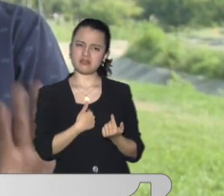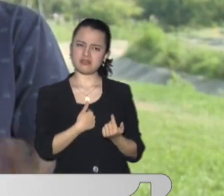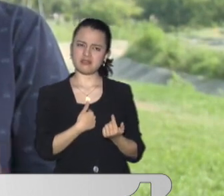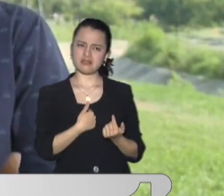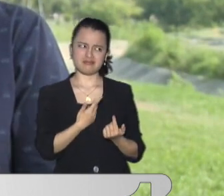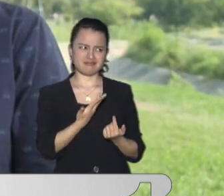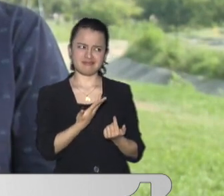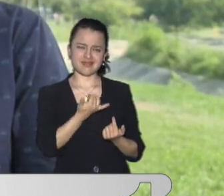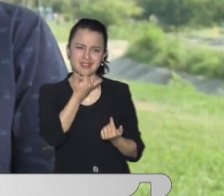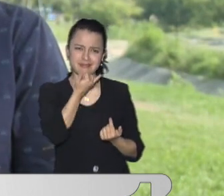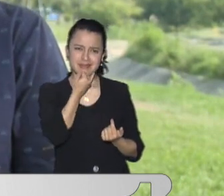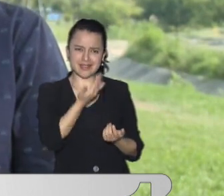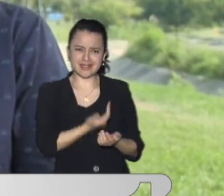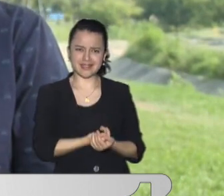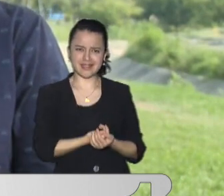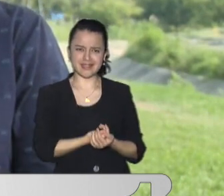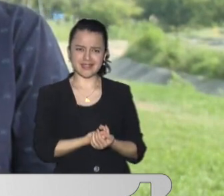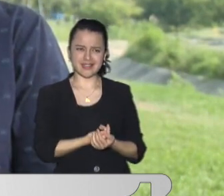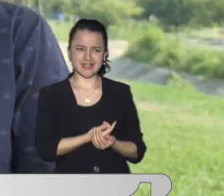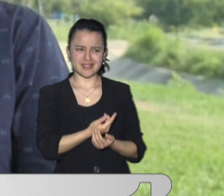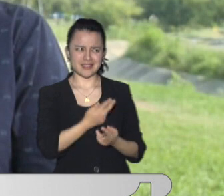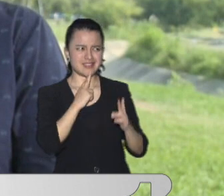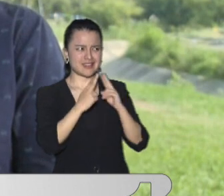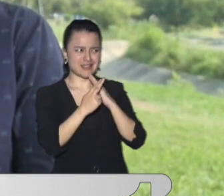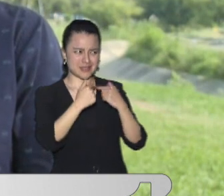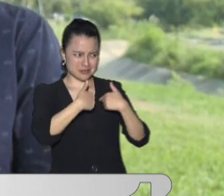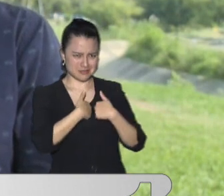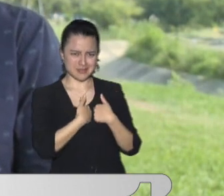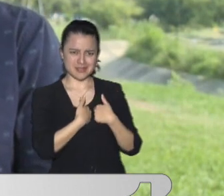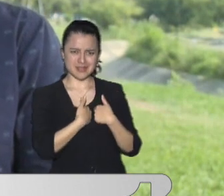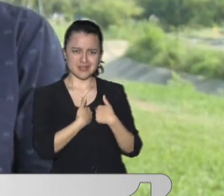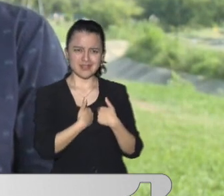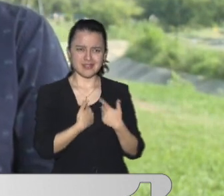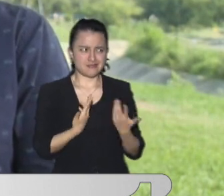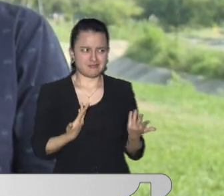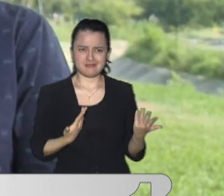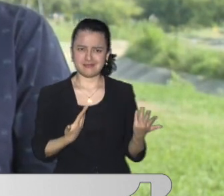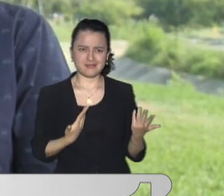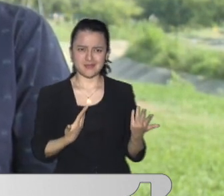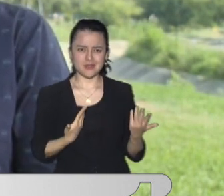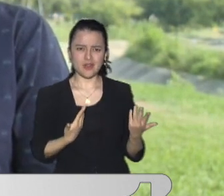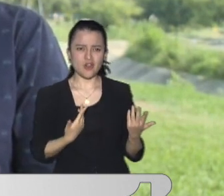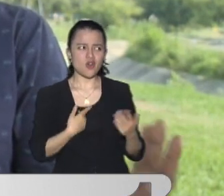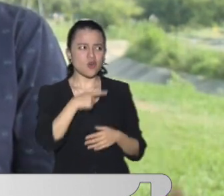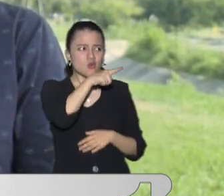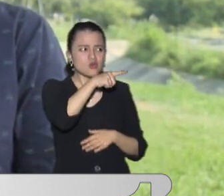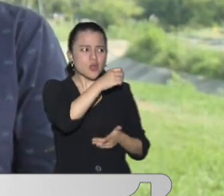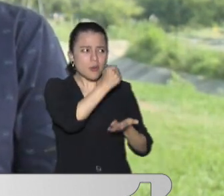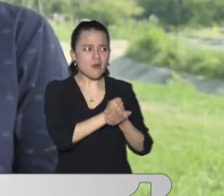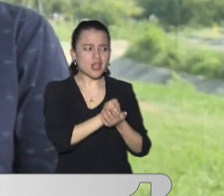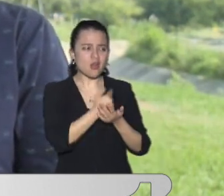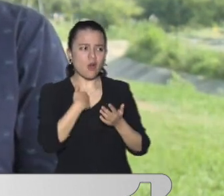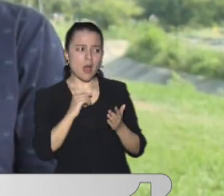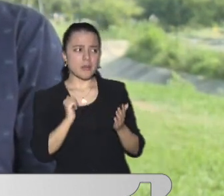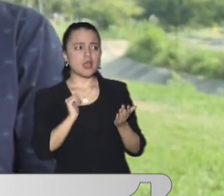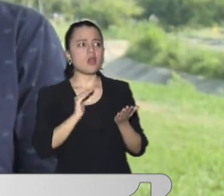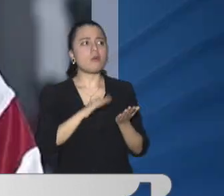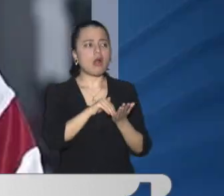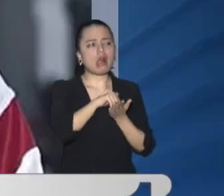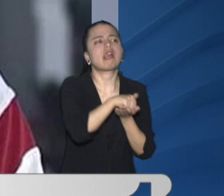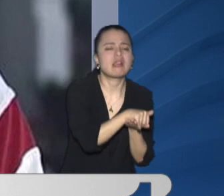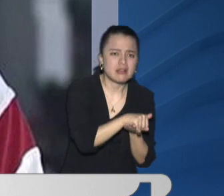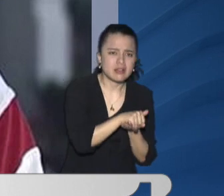haga ilusiones de seguir estando conmigo porque... Sí, yo estaba con él, fue por necesidad, pero nunca fue por